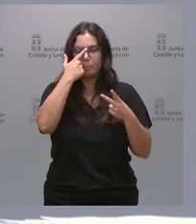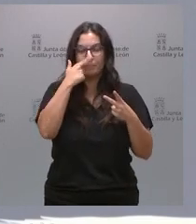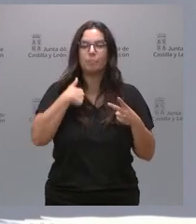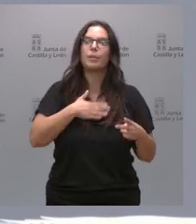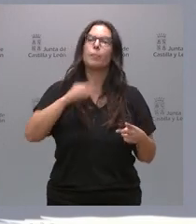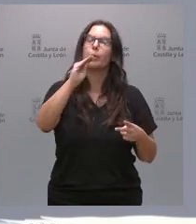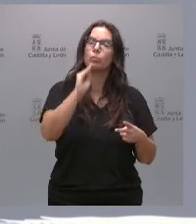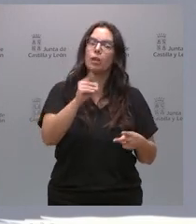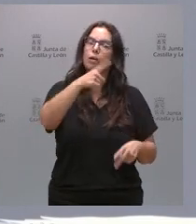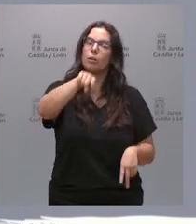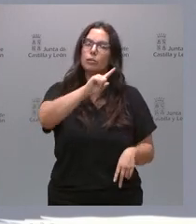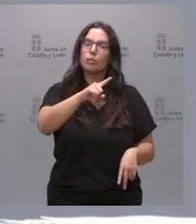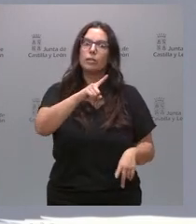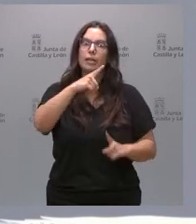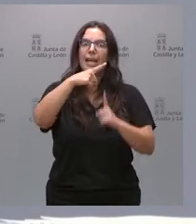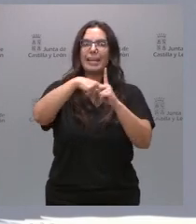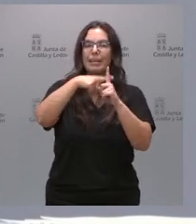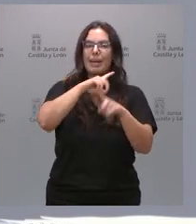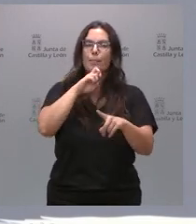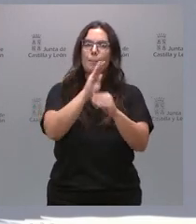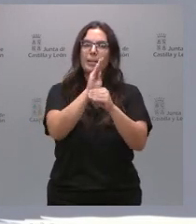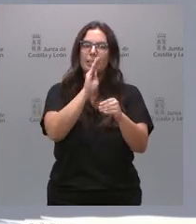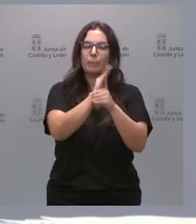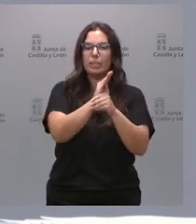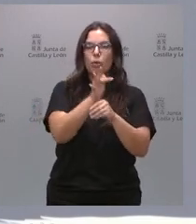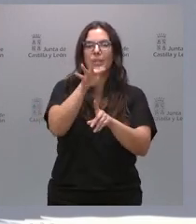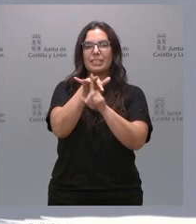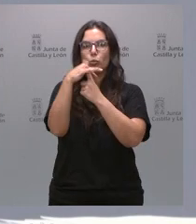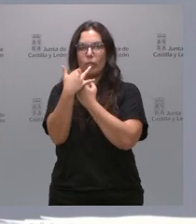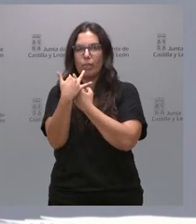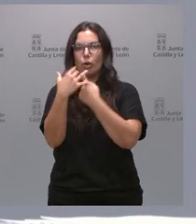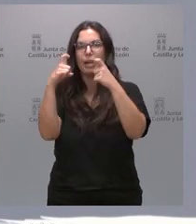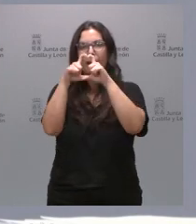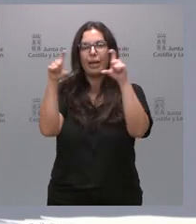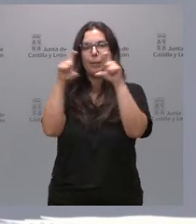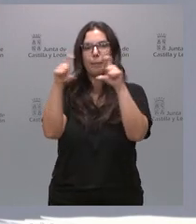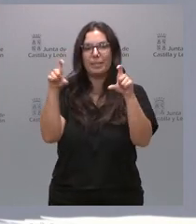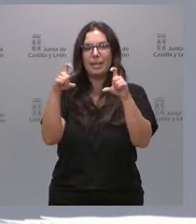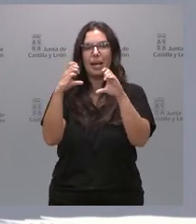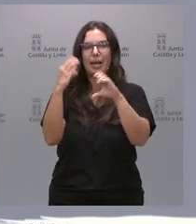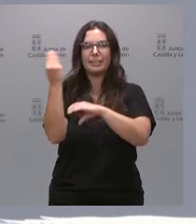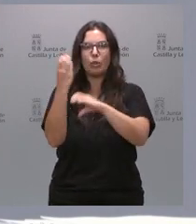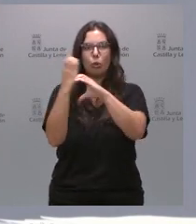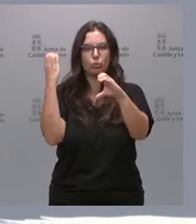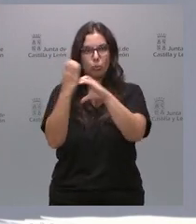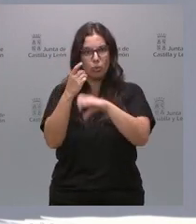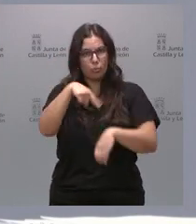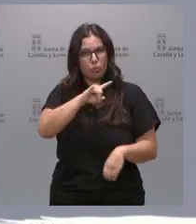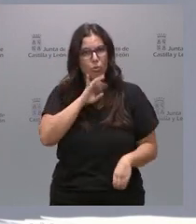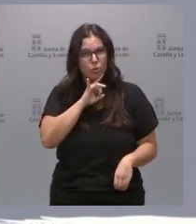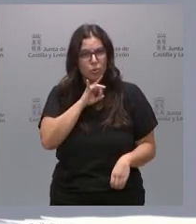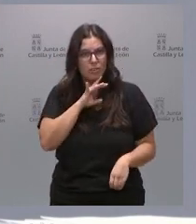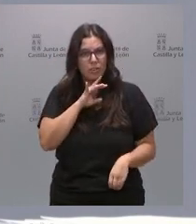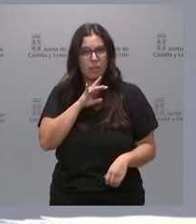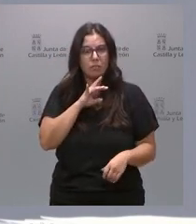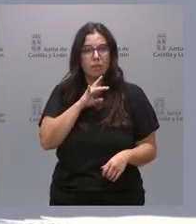preguntarle si están satisfechos con el nivel de mantenimiento y la situación que tiene la empresa la estación de autobuses de Valladolid la actual situación